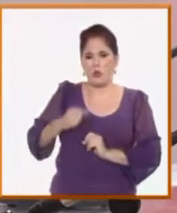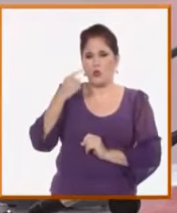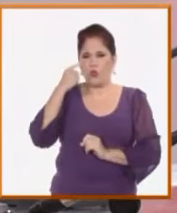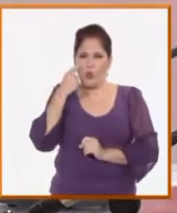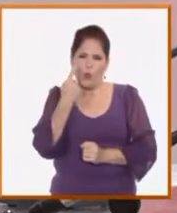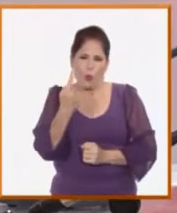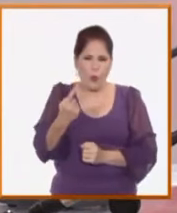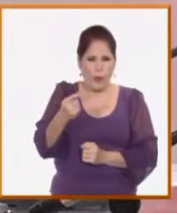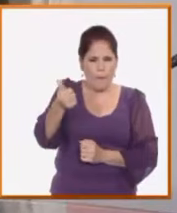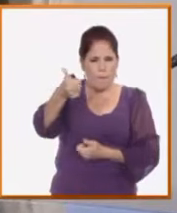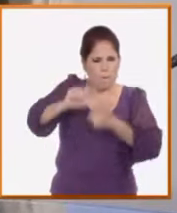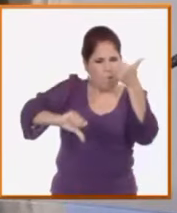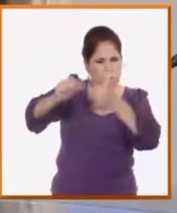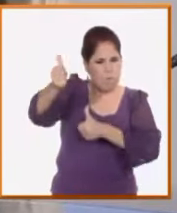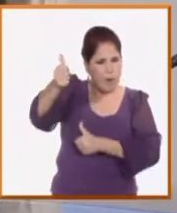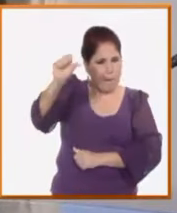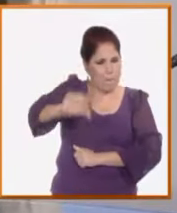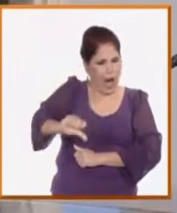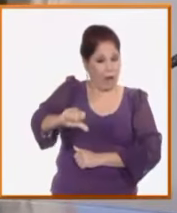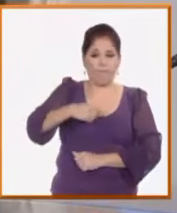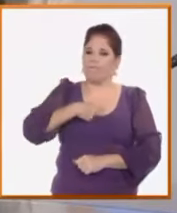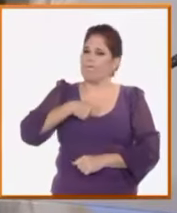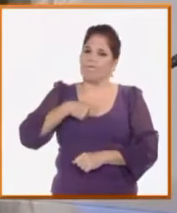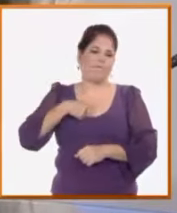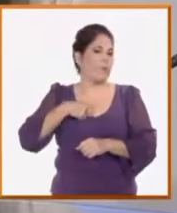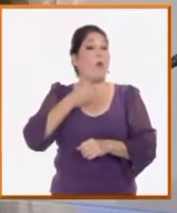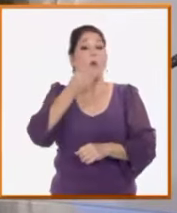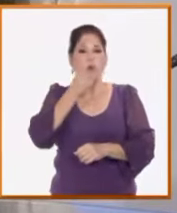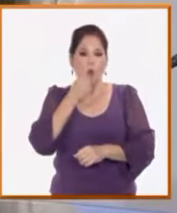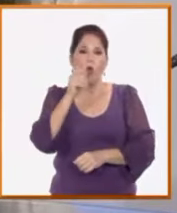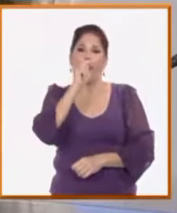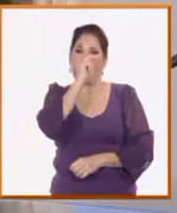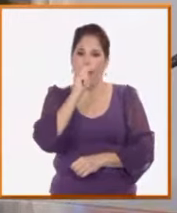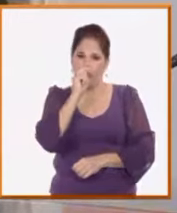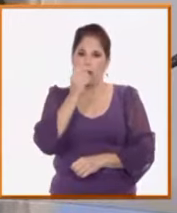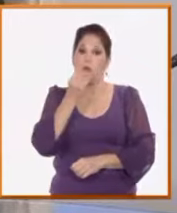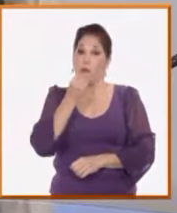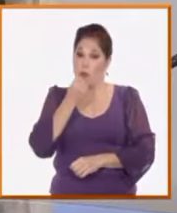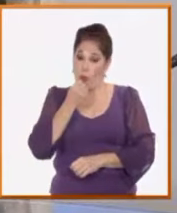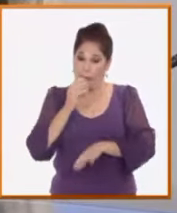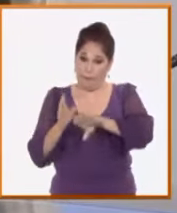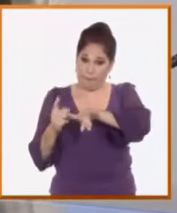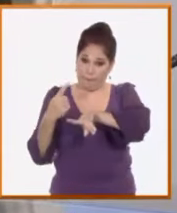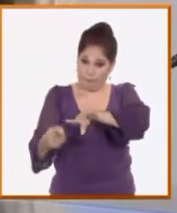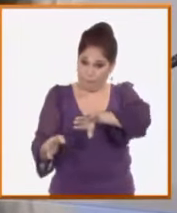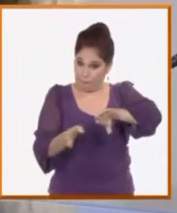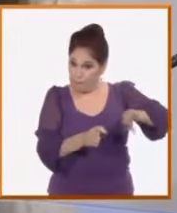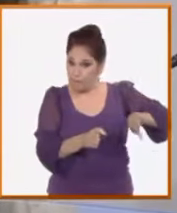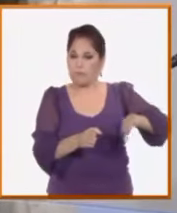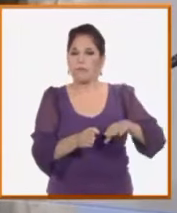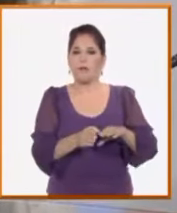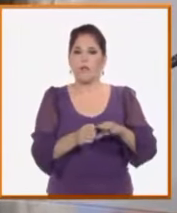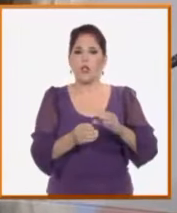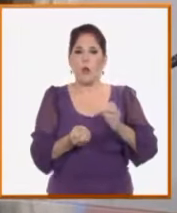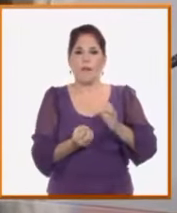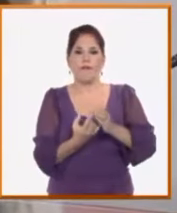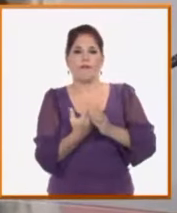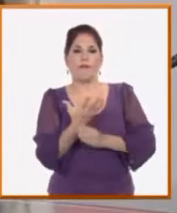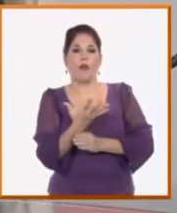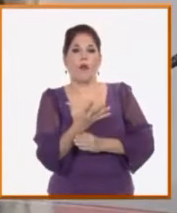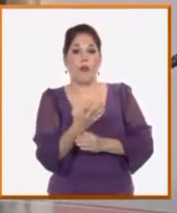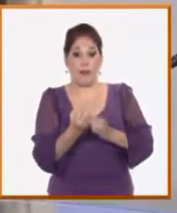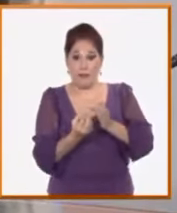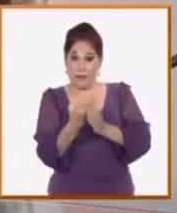nuestro territorio correcto Así mismo es por otro lado eh han existido afectaciones de cultivo de marihuana en la zona